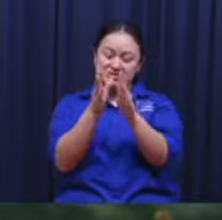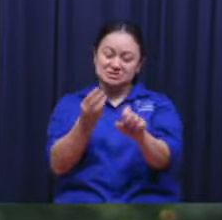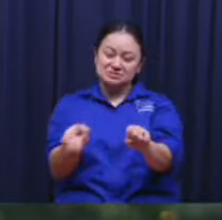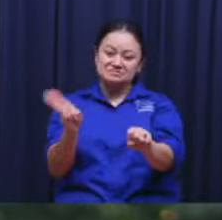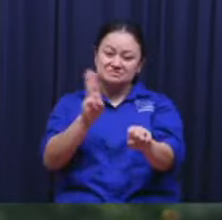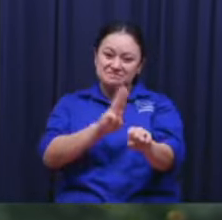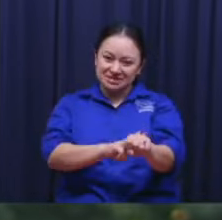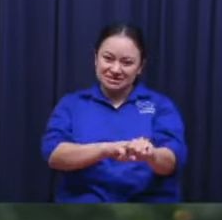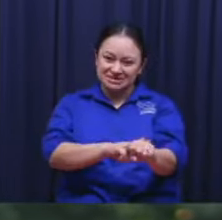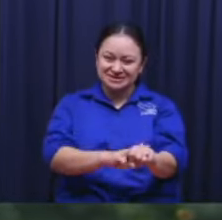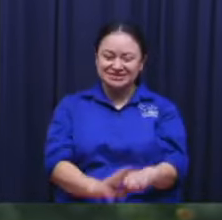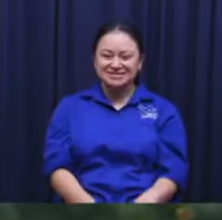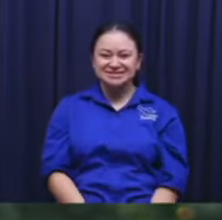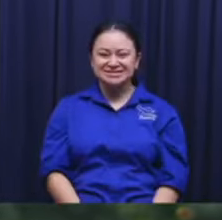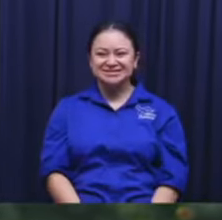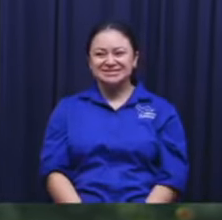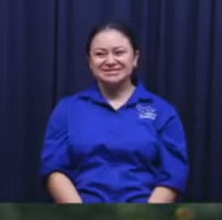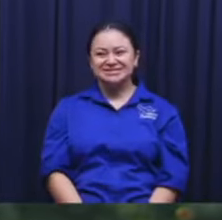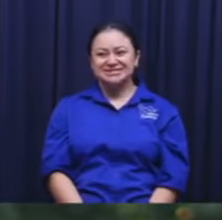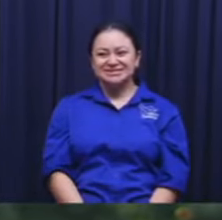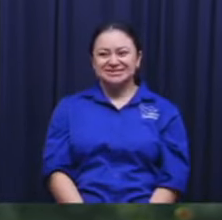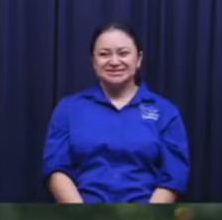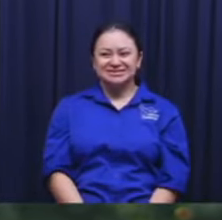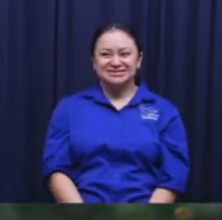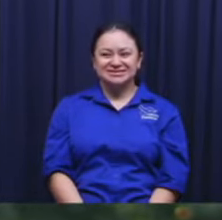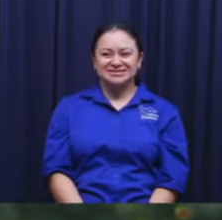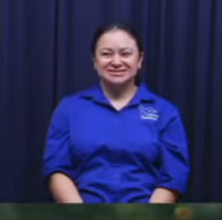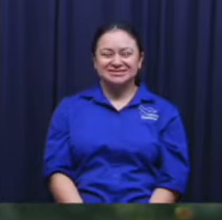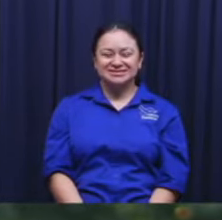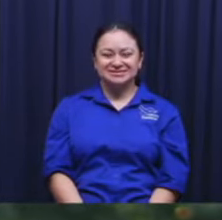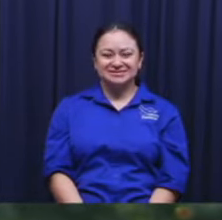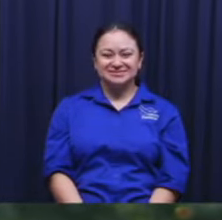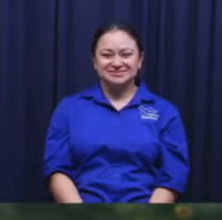Unas 2, 3 intervenciones ahí para medio